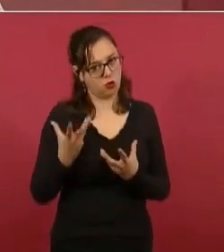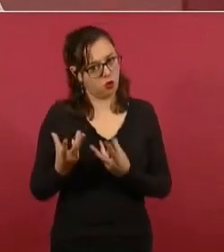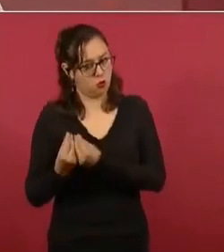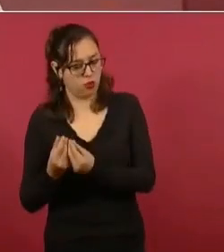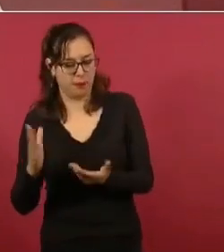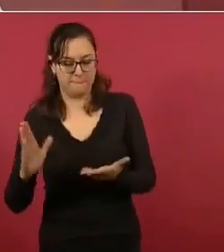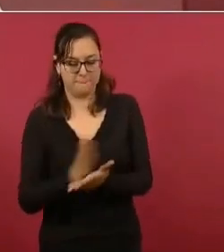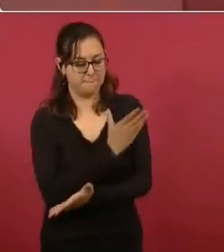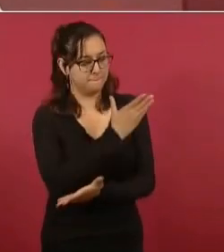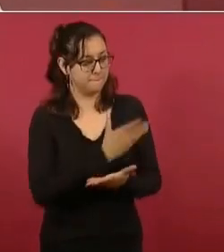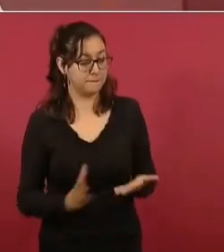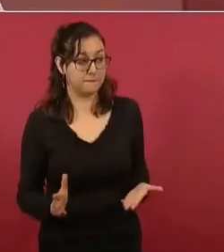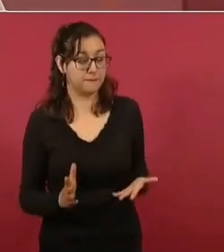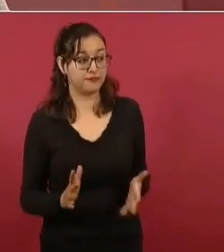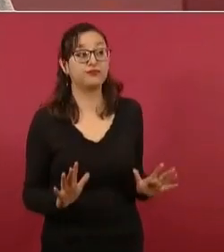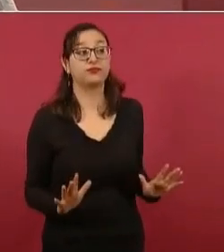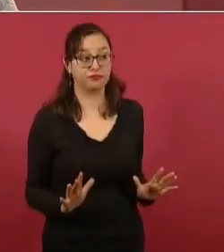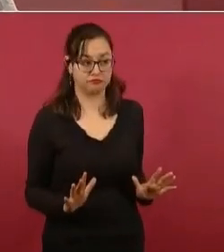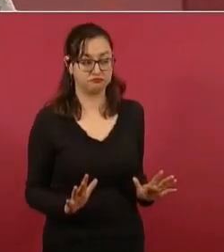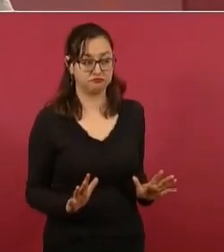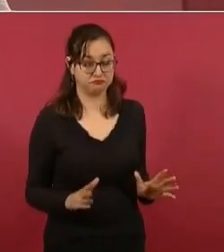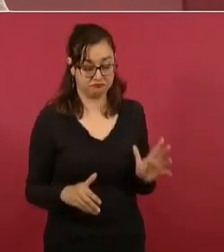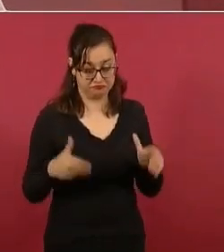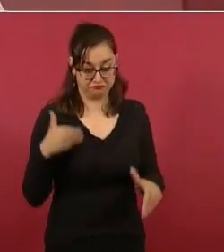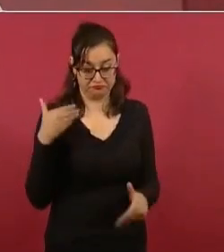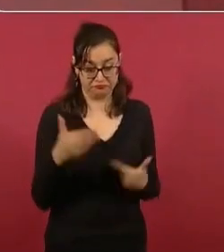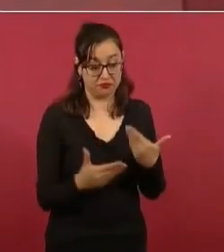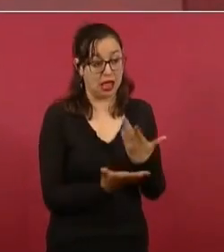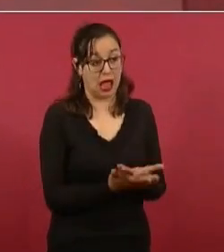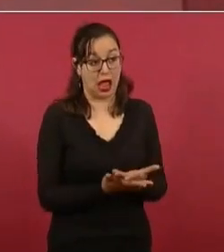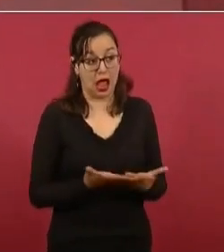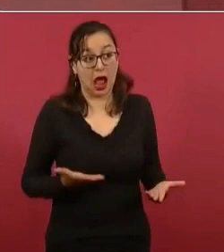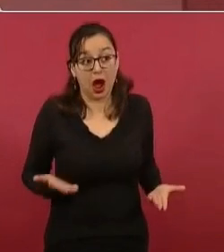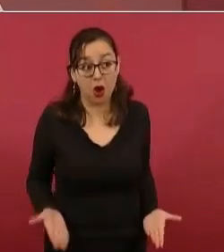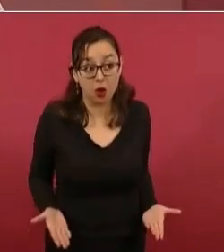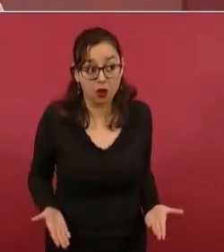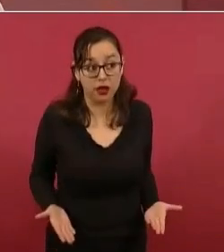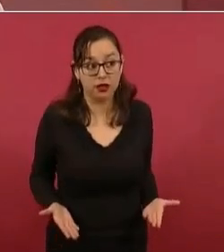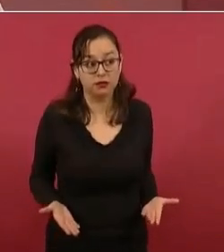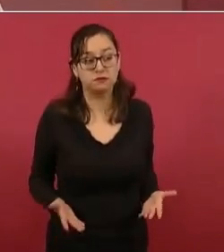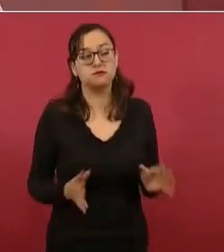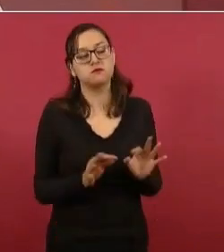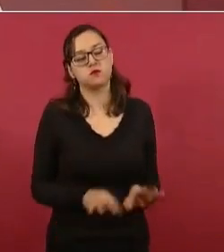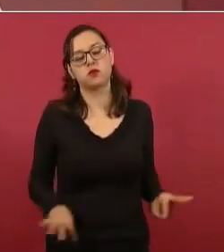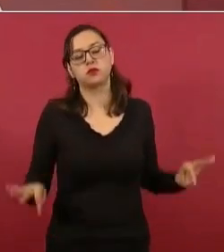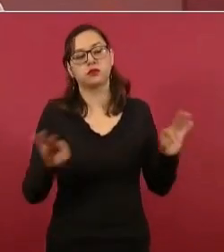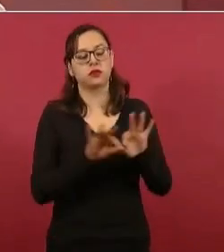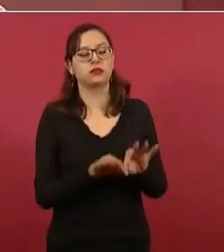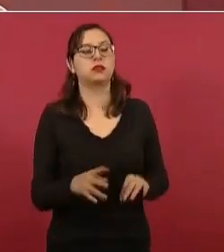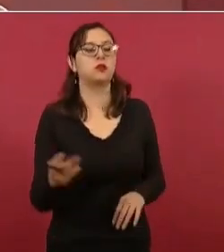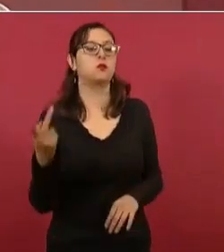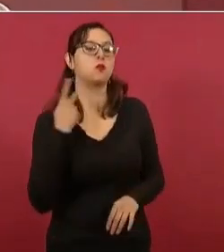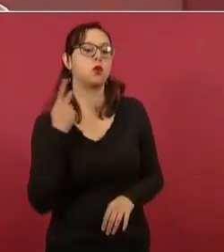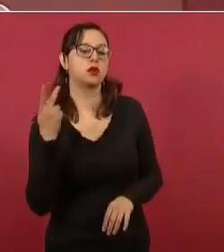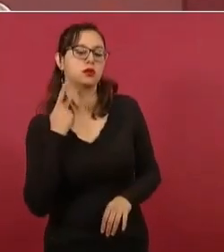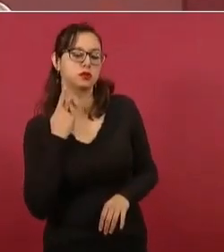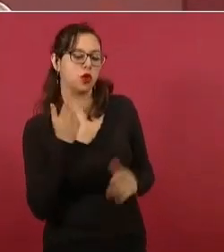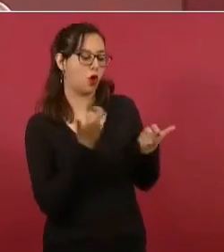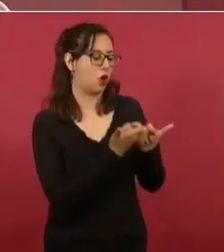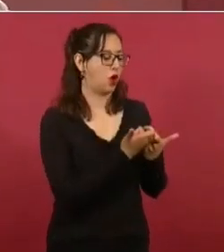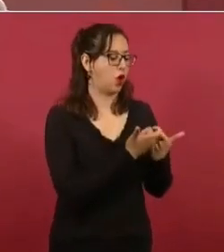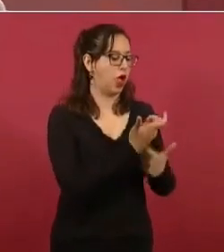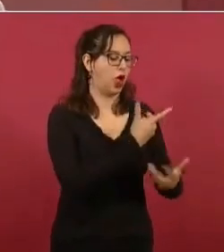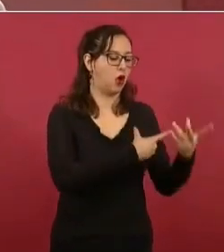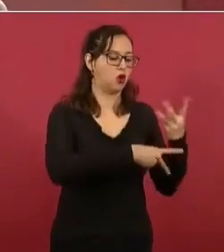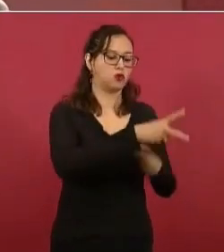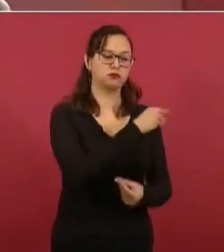separar al poder económico del poder político y que el gobierno represente